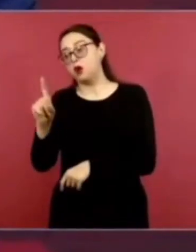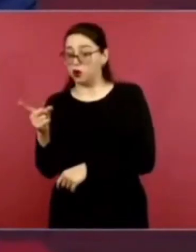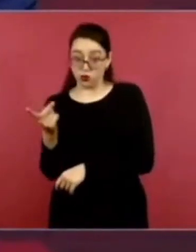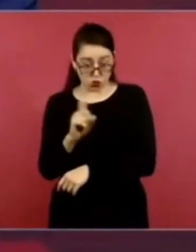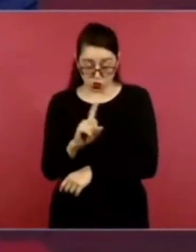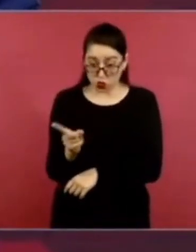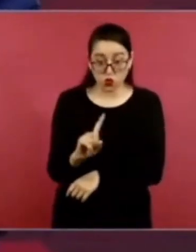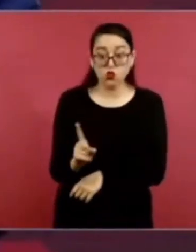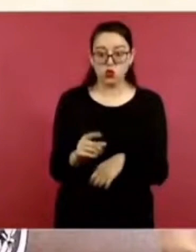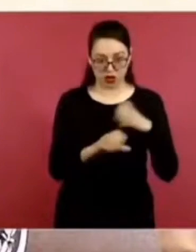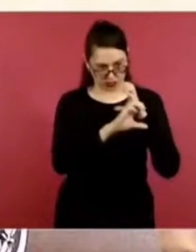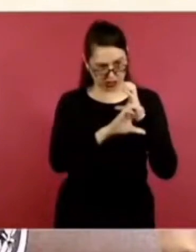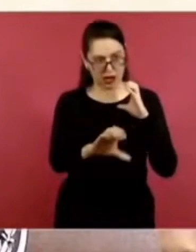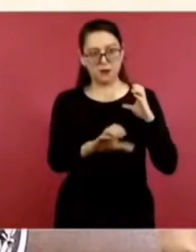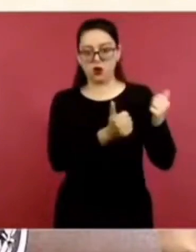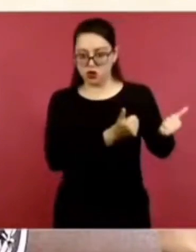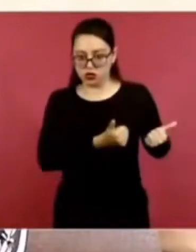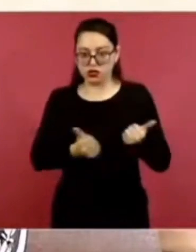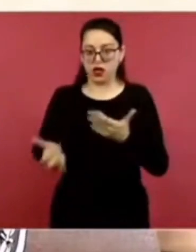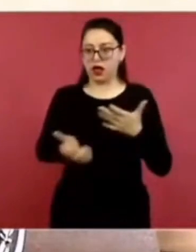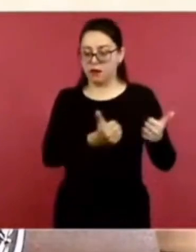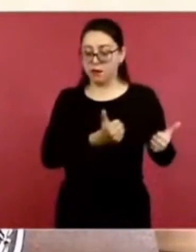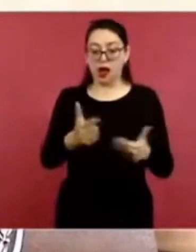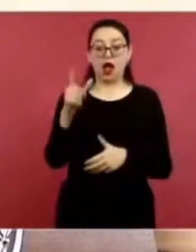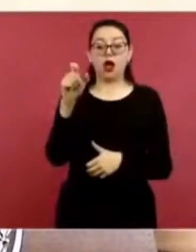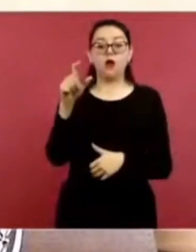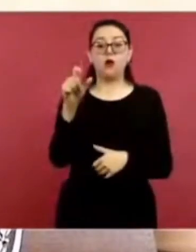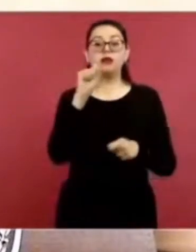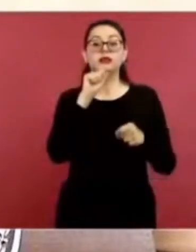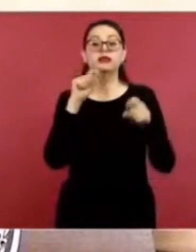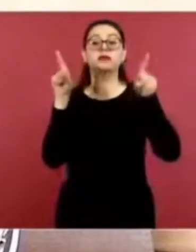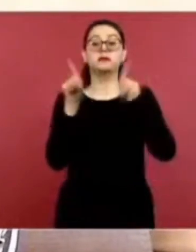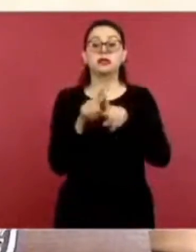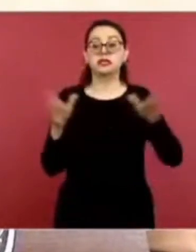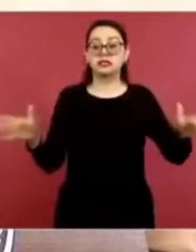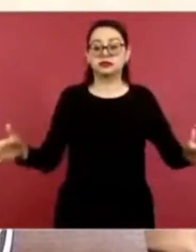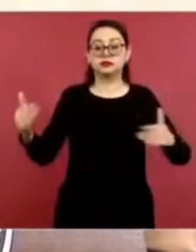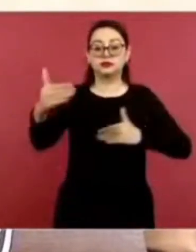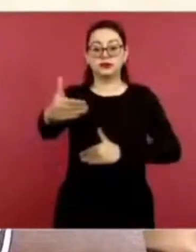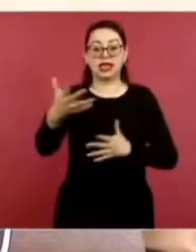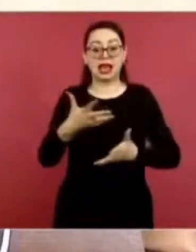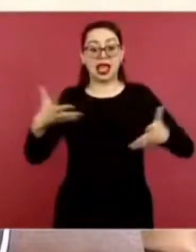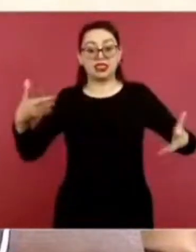Entonces, decirle a la gente, ¿sí?, que estamos ahí